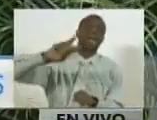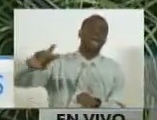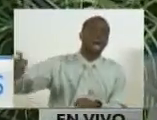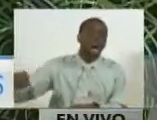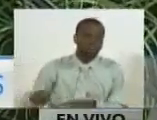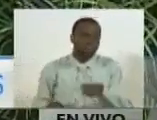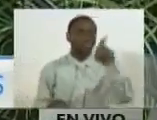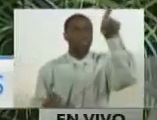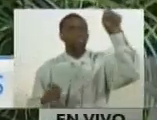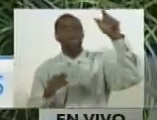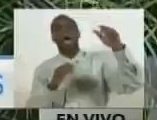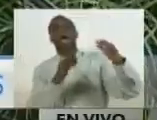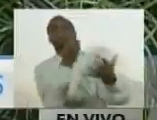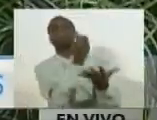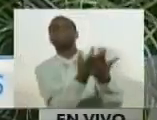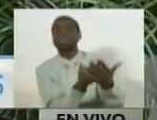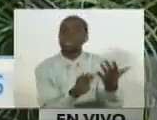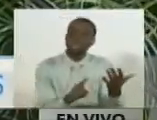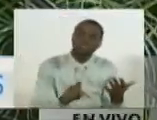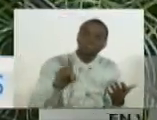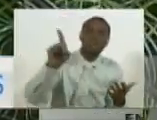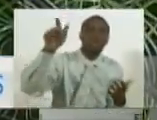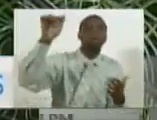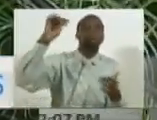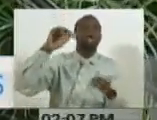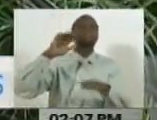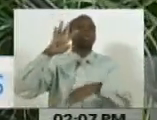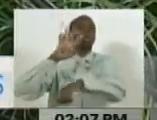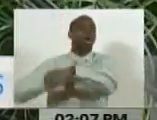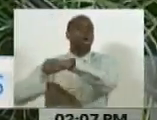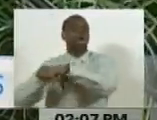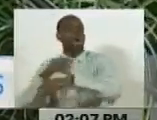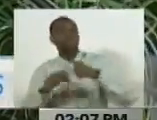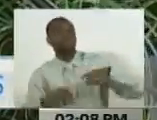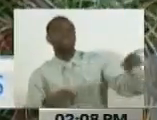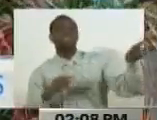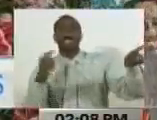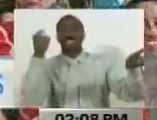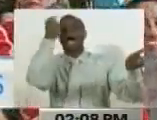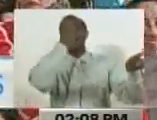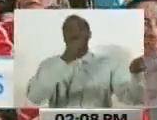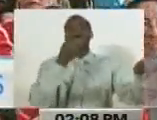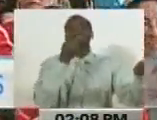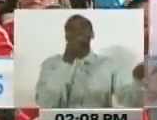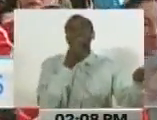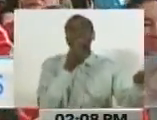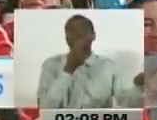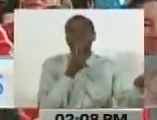Maturín, en Barcelona, en Carapita,